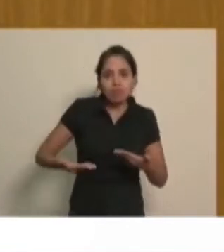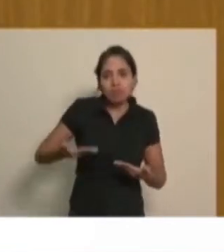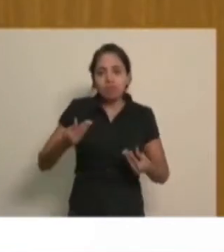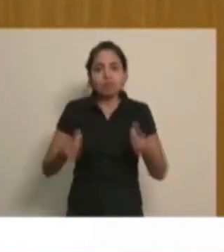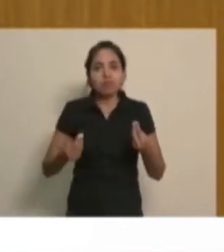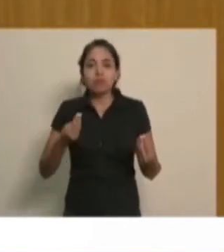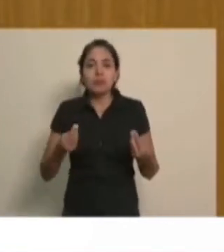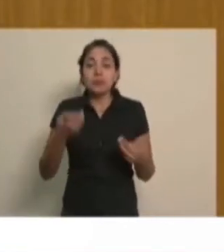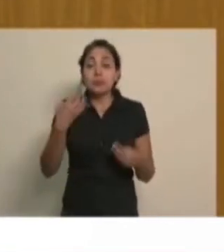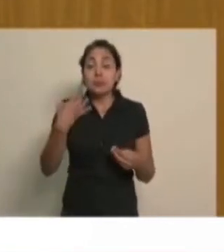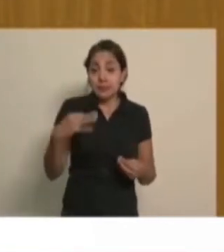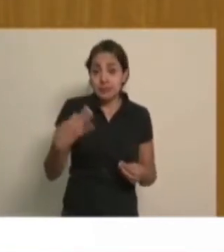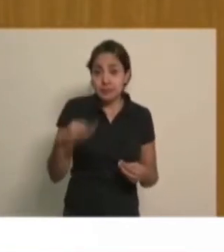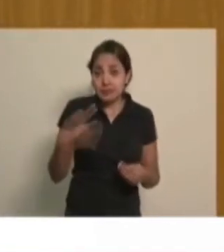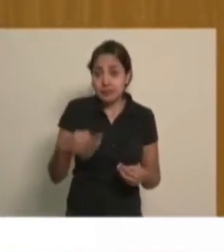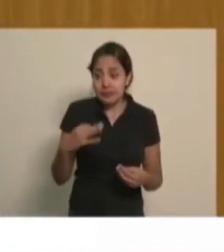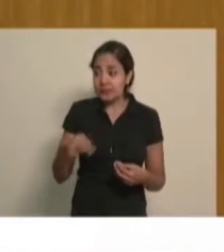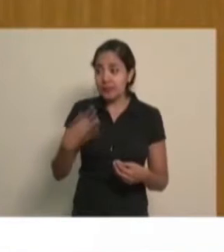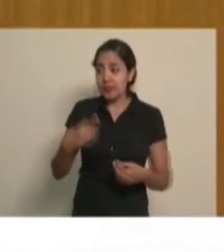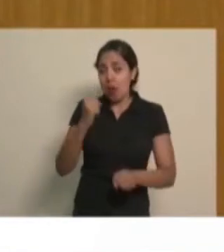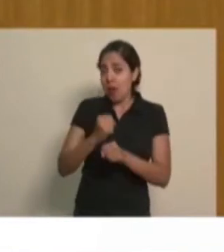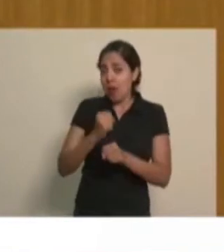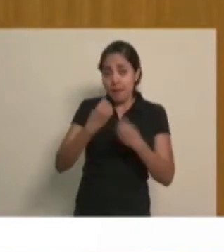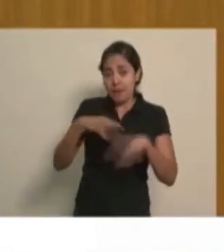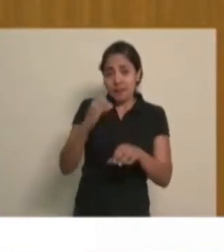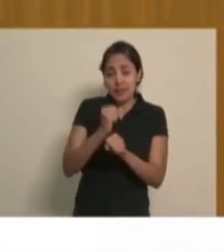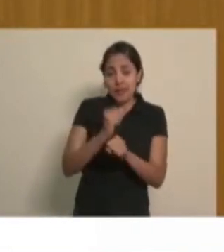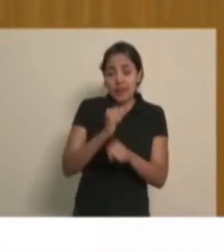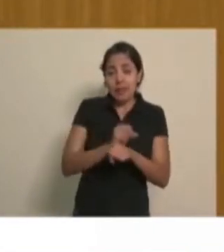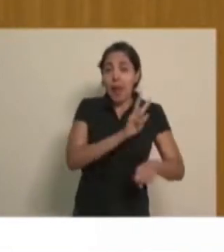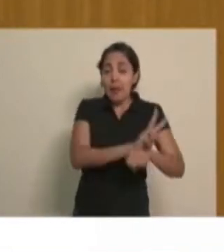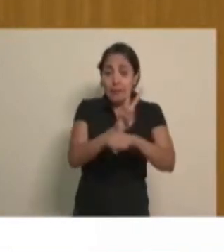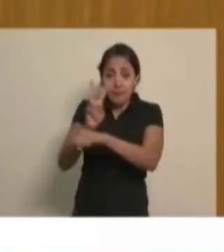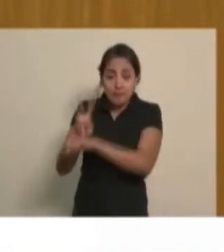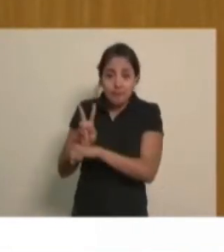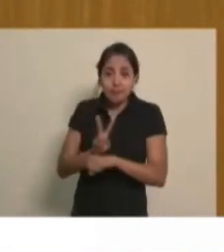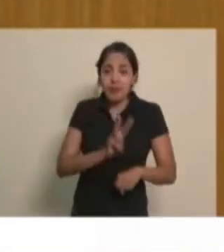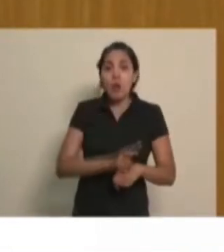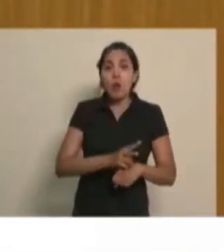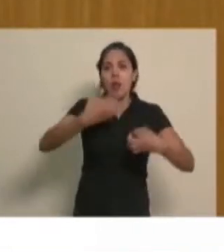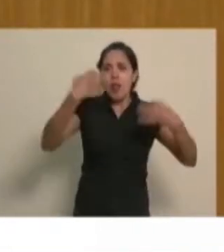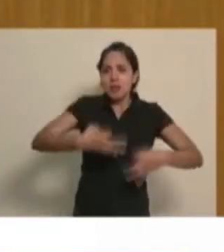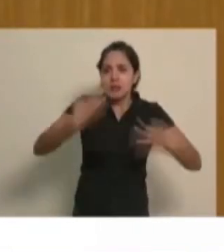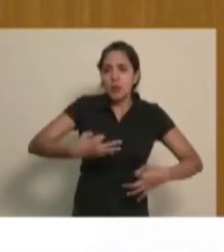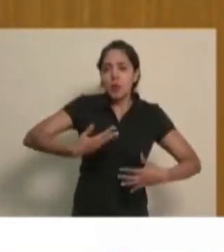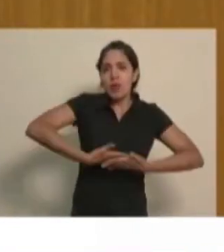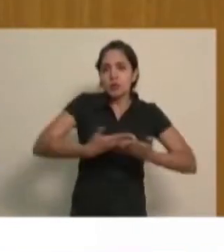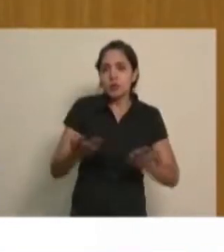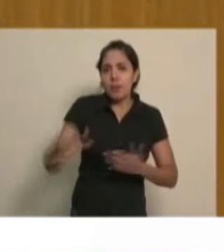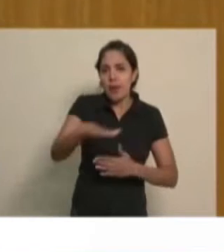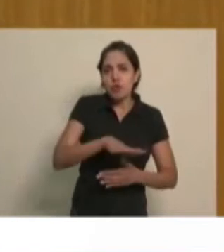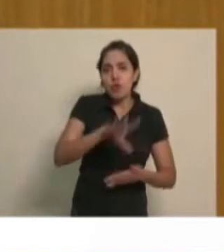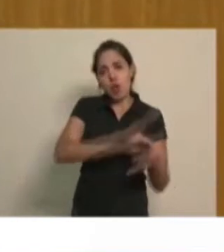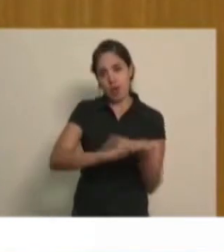el cual debe adoptar rápidamente las medidas racionales para preservar el interés público y los derechos de acceso a la seguridad social para todos los